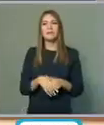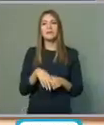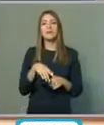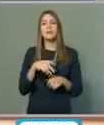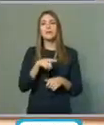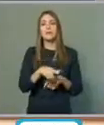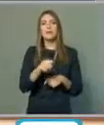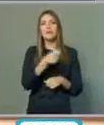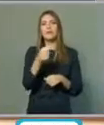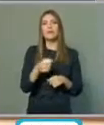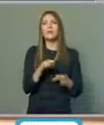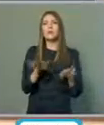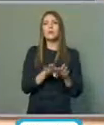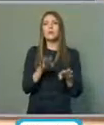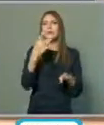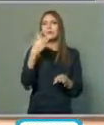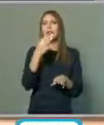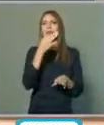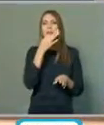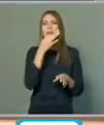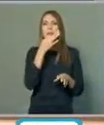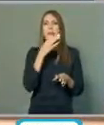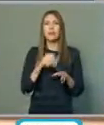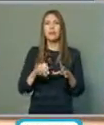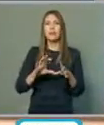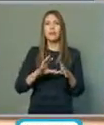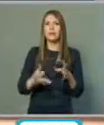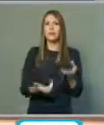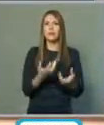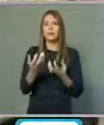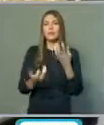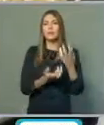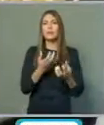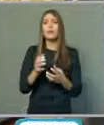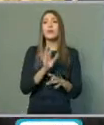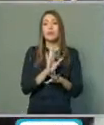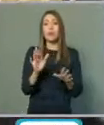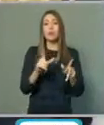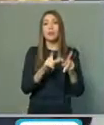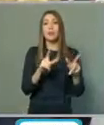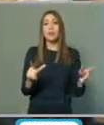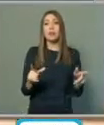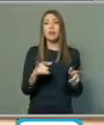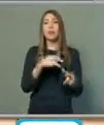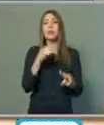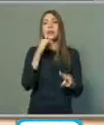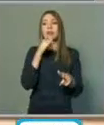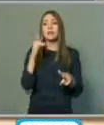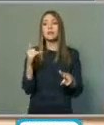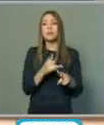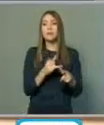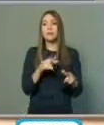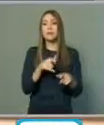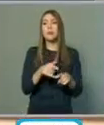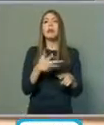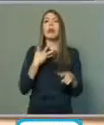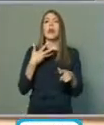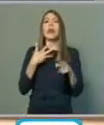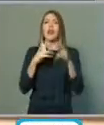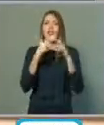5 minutos. Así es la cocina, compañera, así es la cocina. Vamos entonces a verter nuestro espagueti. De este lado ya tengo tocino